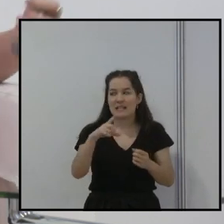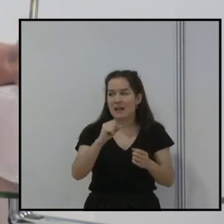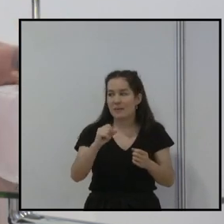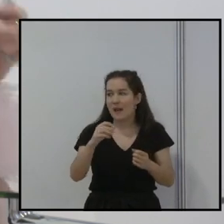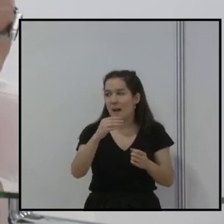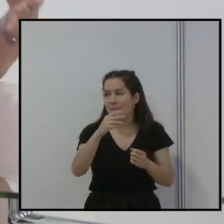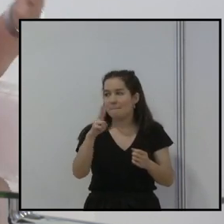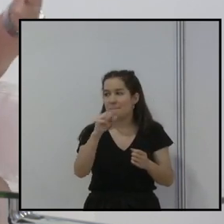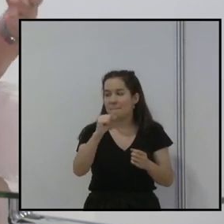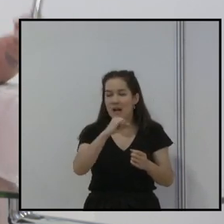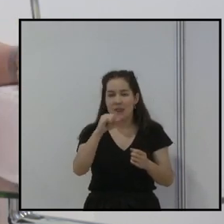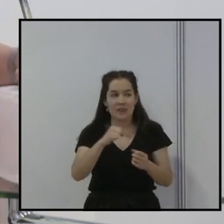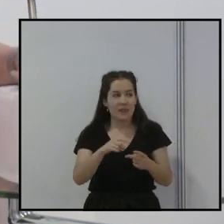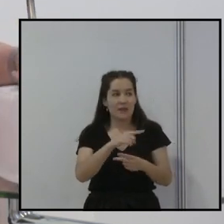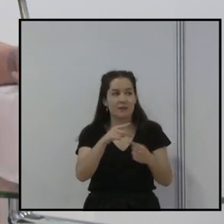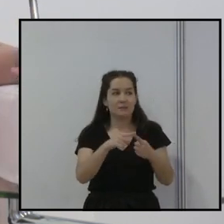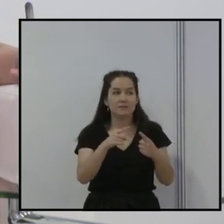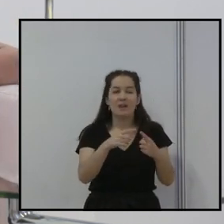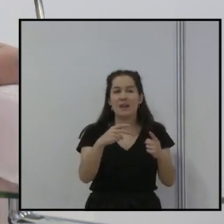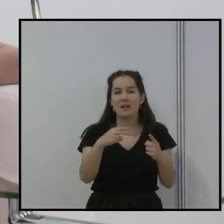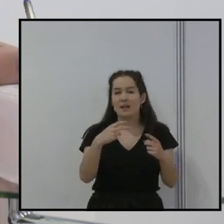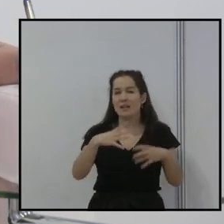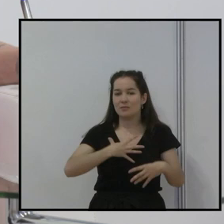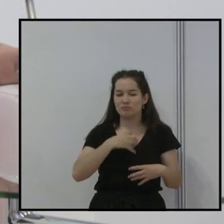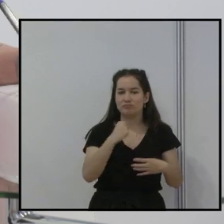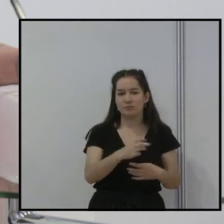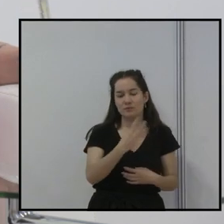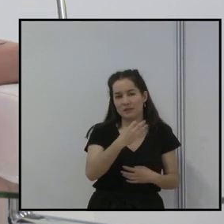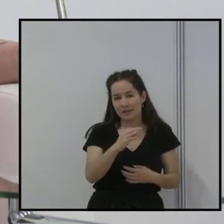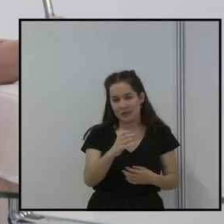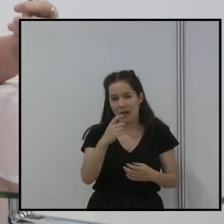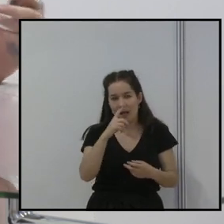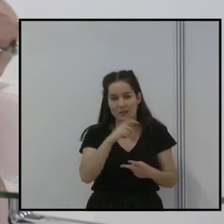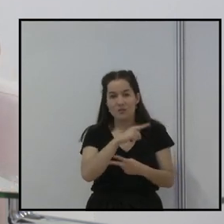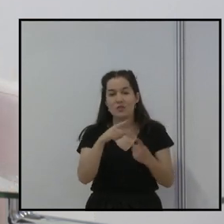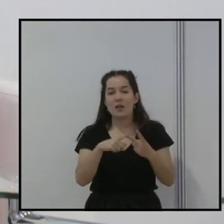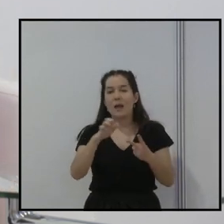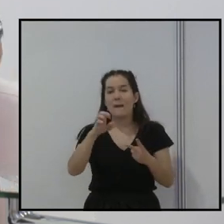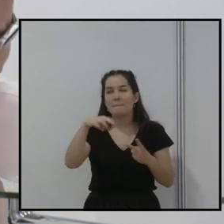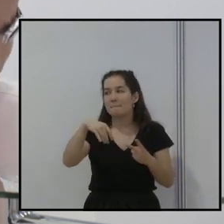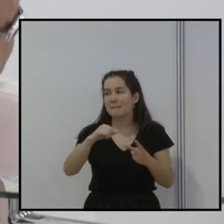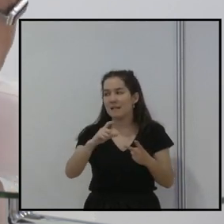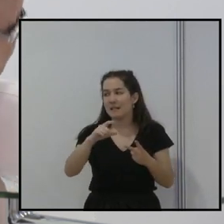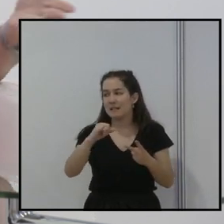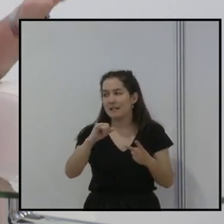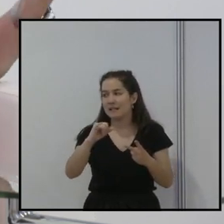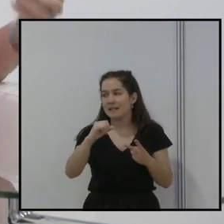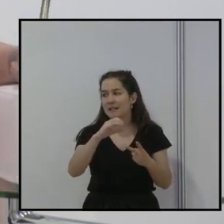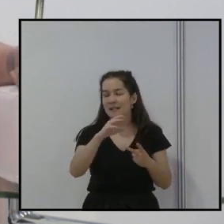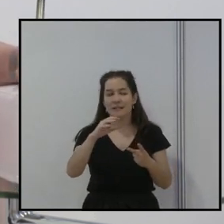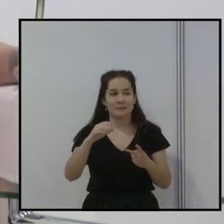pero trágica, como sabéis, se suicida con 30 años metiendo la cabeza en un horno. Otra es Emily Dickinson, que es una historia fascinante también, pero